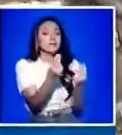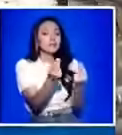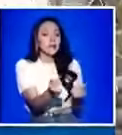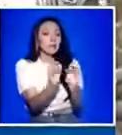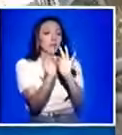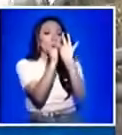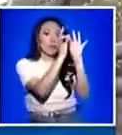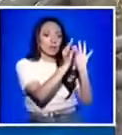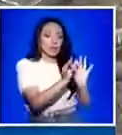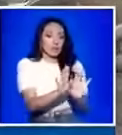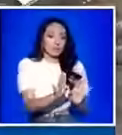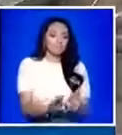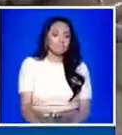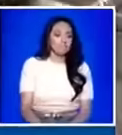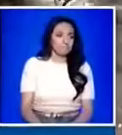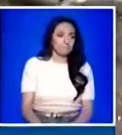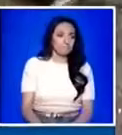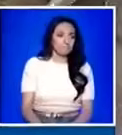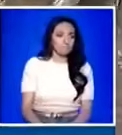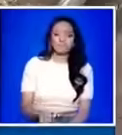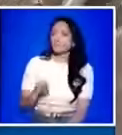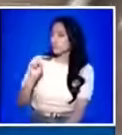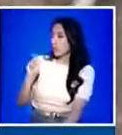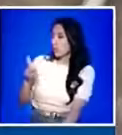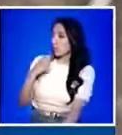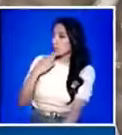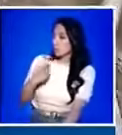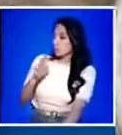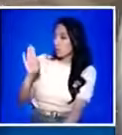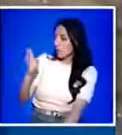sistema de iluminación. Gracias, Esmeralda. Gracias